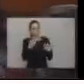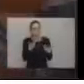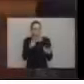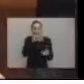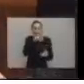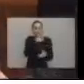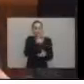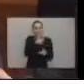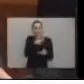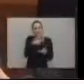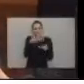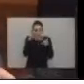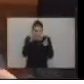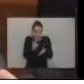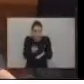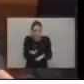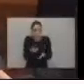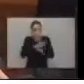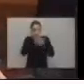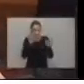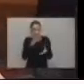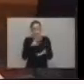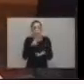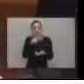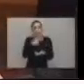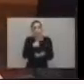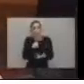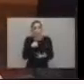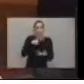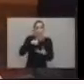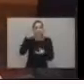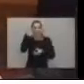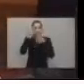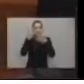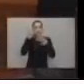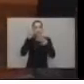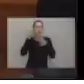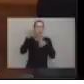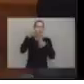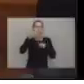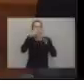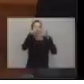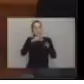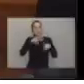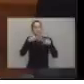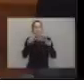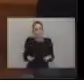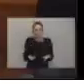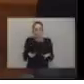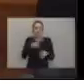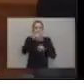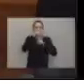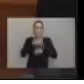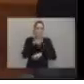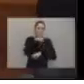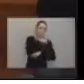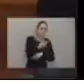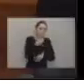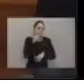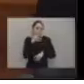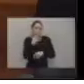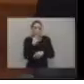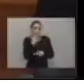única tarea, por supuesto, mi única tarea con usted va a ser tener que desmontar sus tópicos respetidos ad nausia.